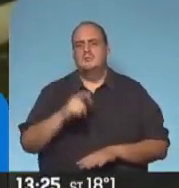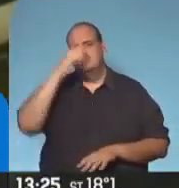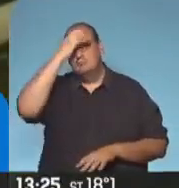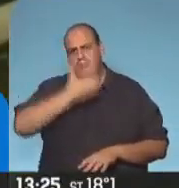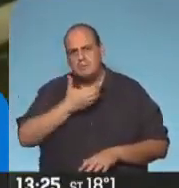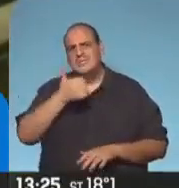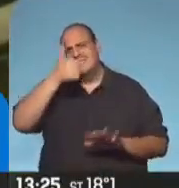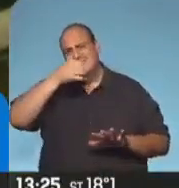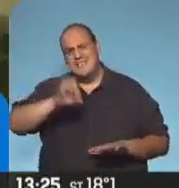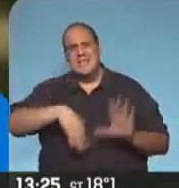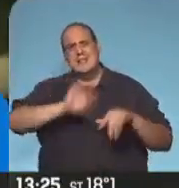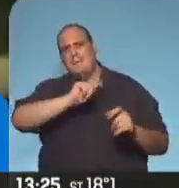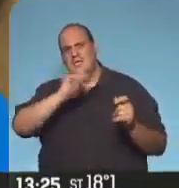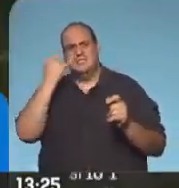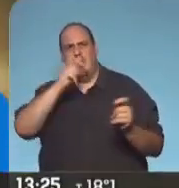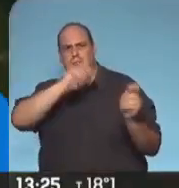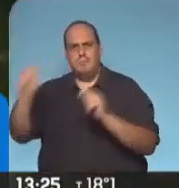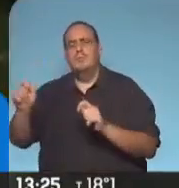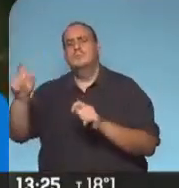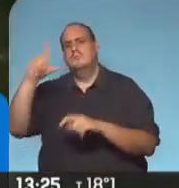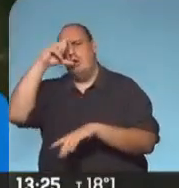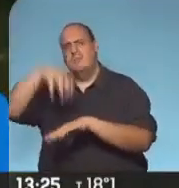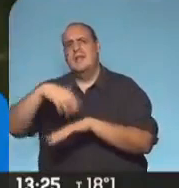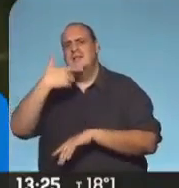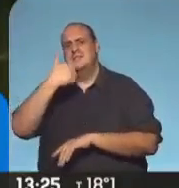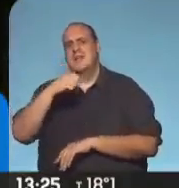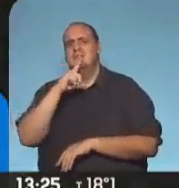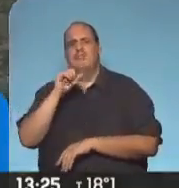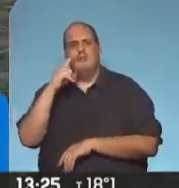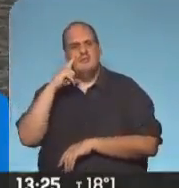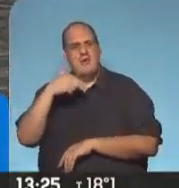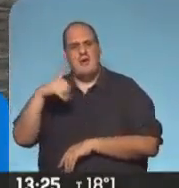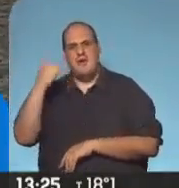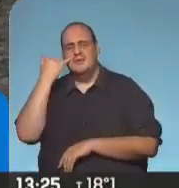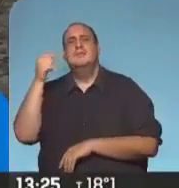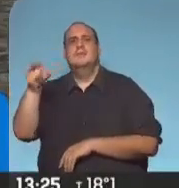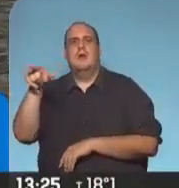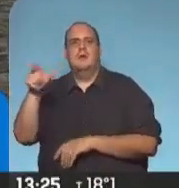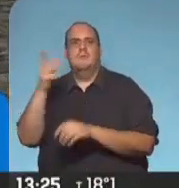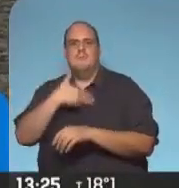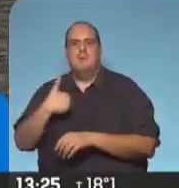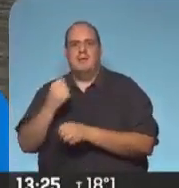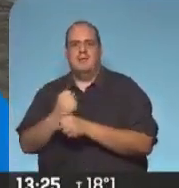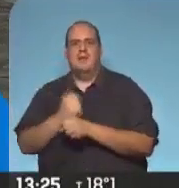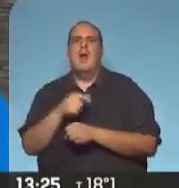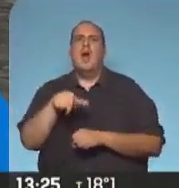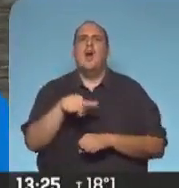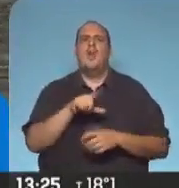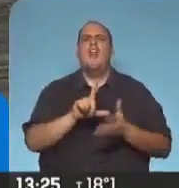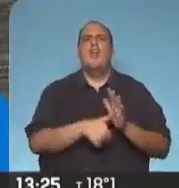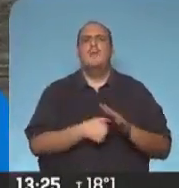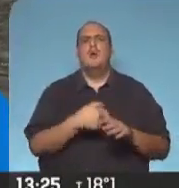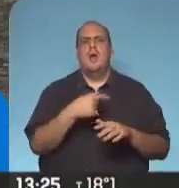60 máscaras al Hospital Santoyani, donde trabaja su mamá. Ahora, las que estoy haciendo ahora, tardan alrededor de una hora